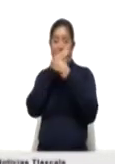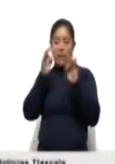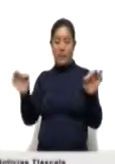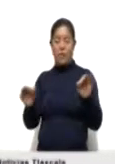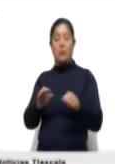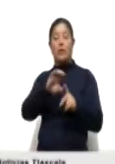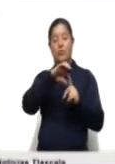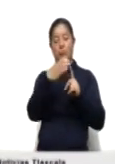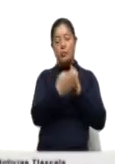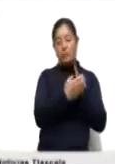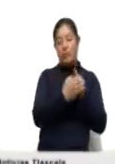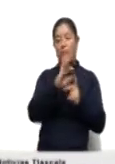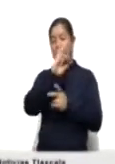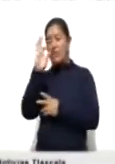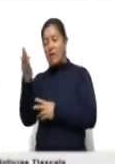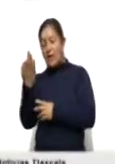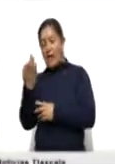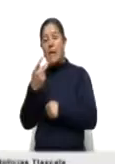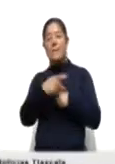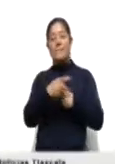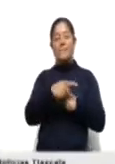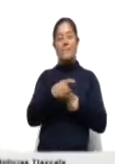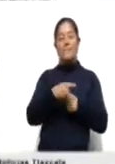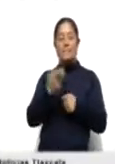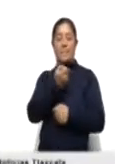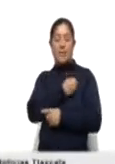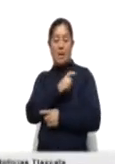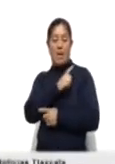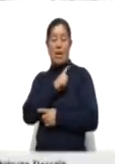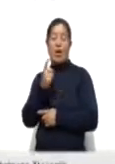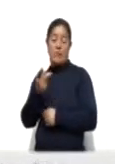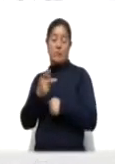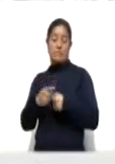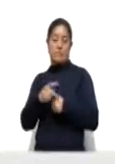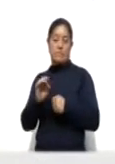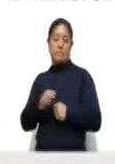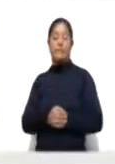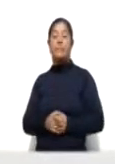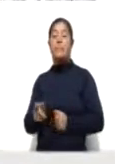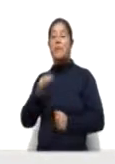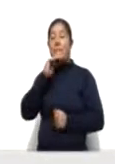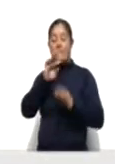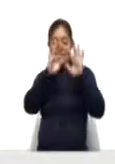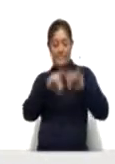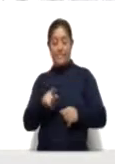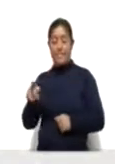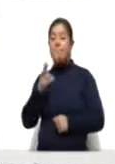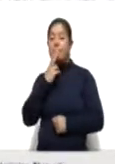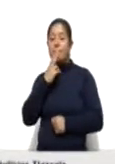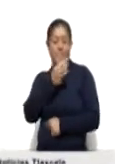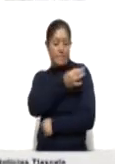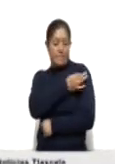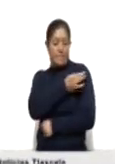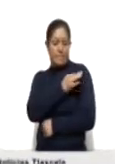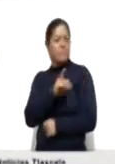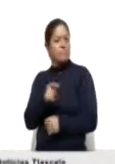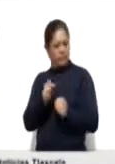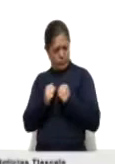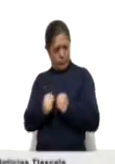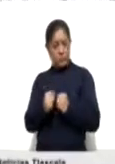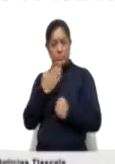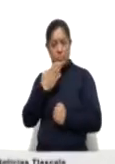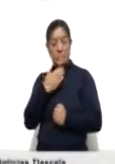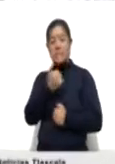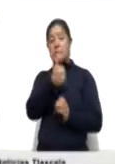Federal contra Riesgos Sanitarios los resultados preliminares. En un comunicado, añadió que el uso del biológico convidecía como esfuerzo a